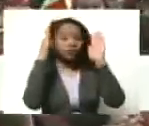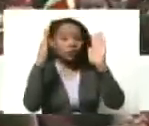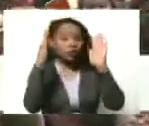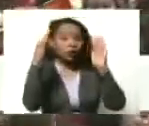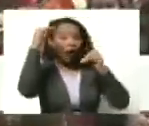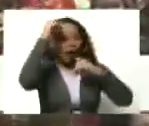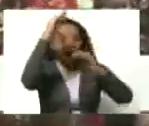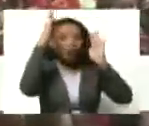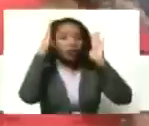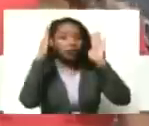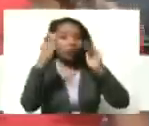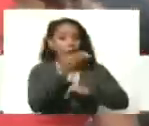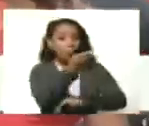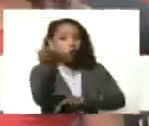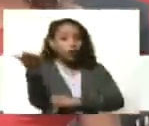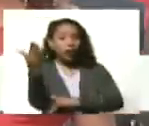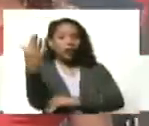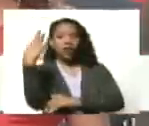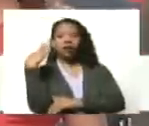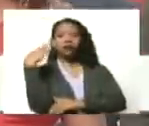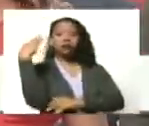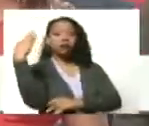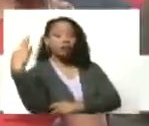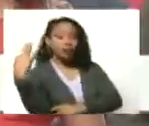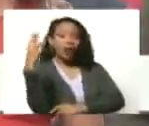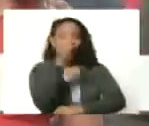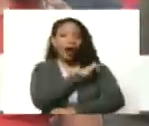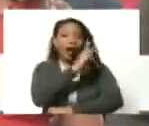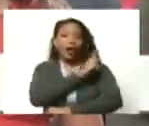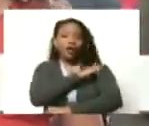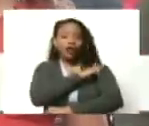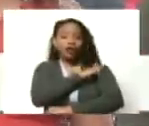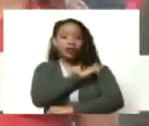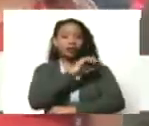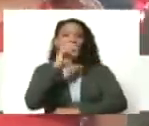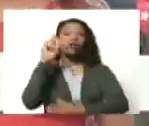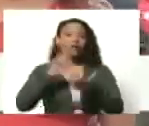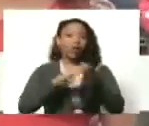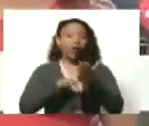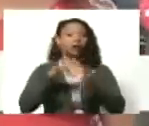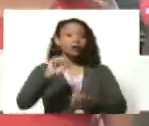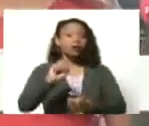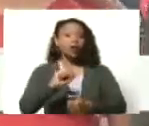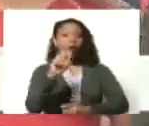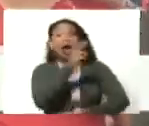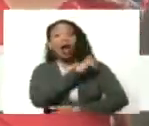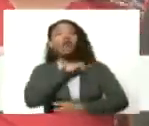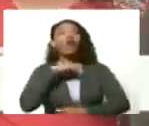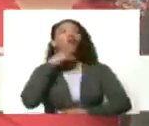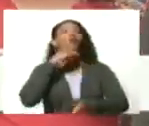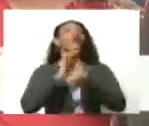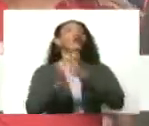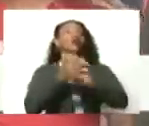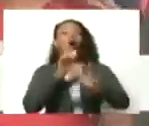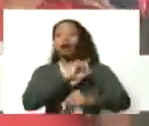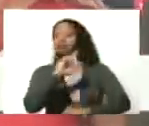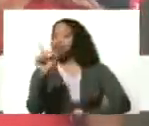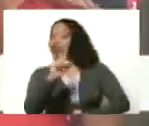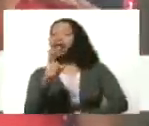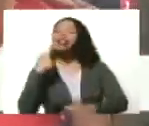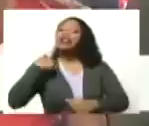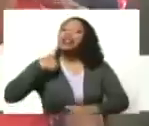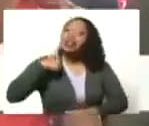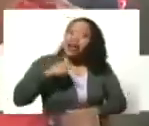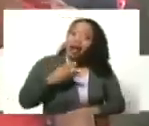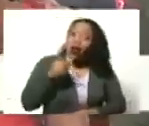escuchen. Ustedes fueron electos jefes, ¿verdad? Ser jefe no es suficiente. Tienen que ser